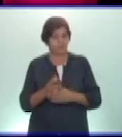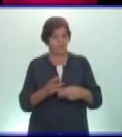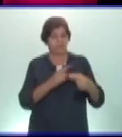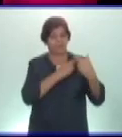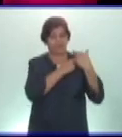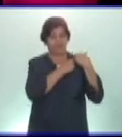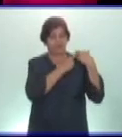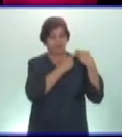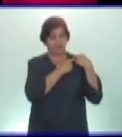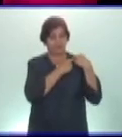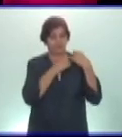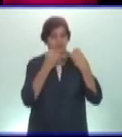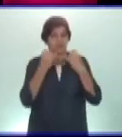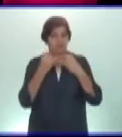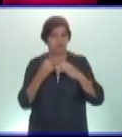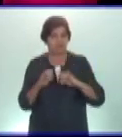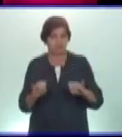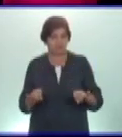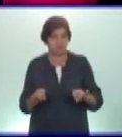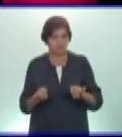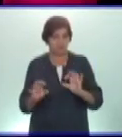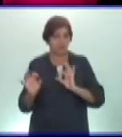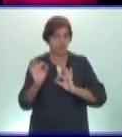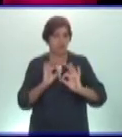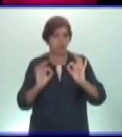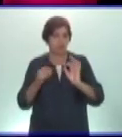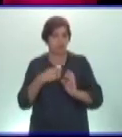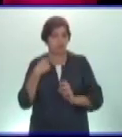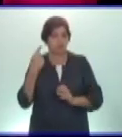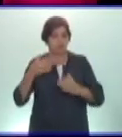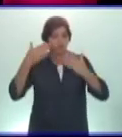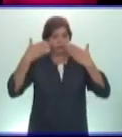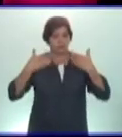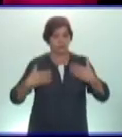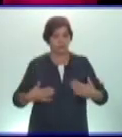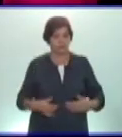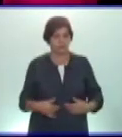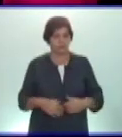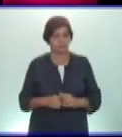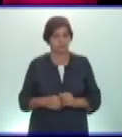responsabilidad individual. Cuidemos nuestra salud. Cuidando nuestra salud, estamos cuidando la salud de todos los que